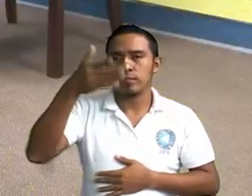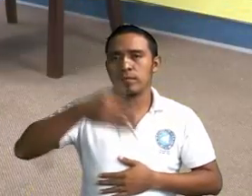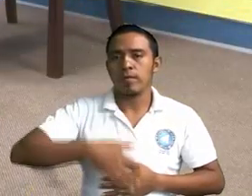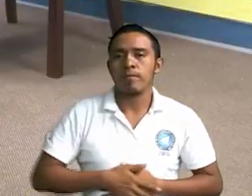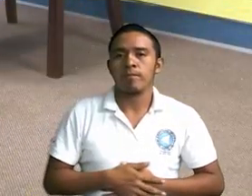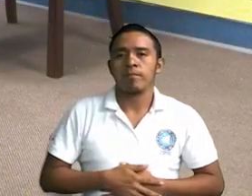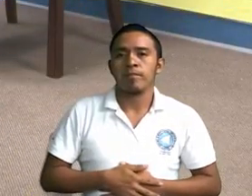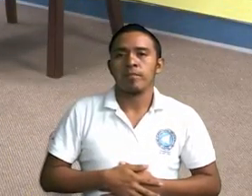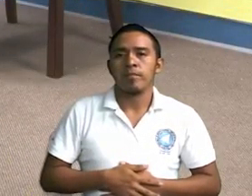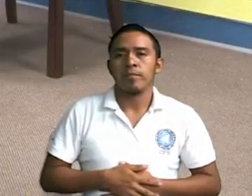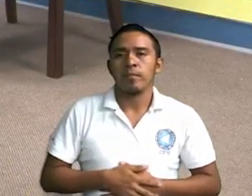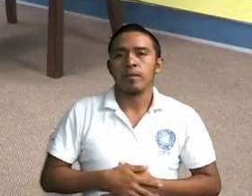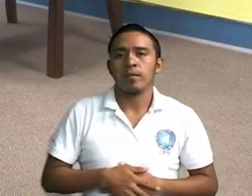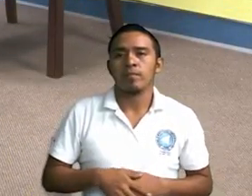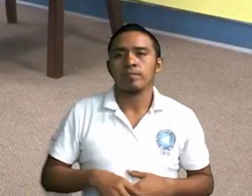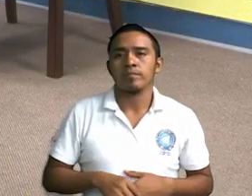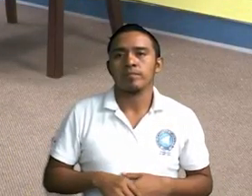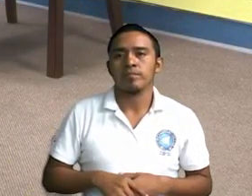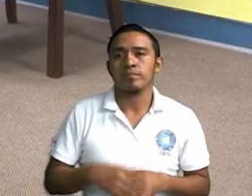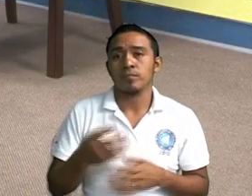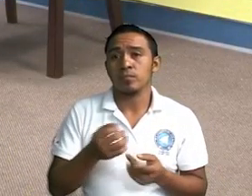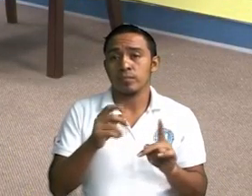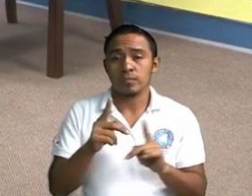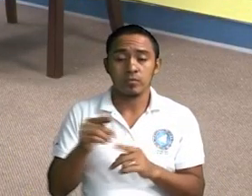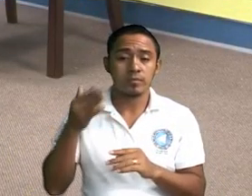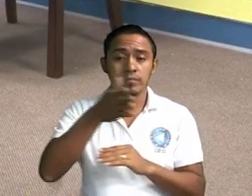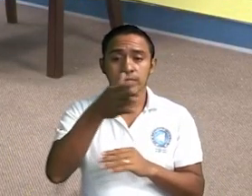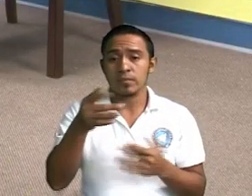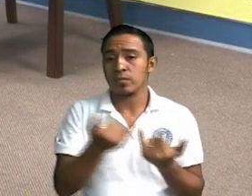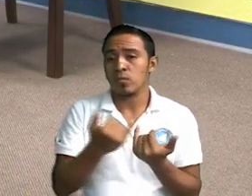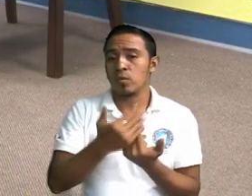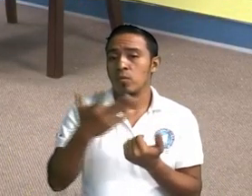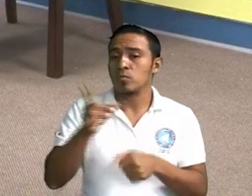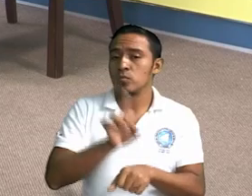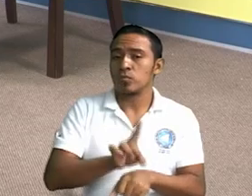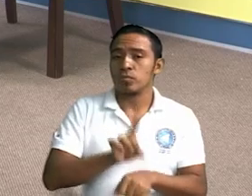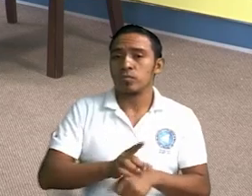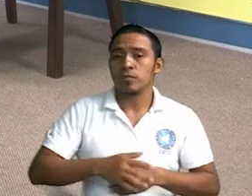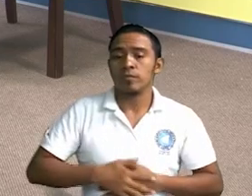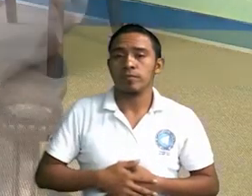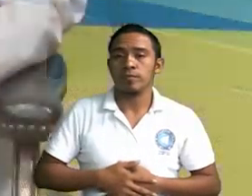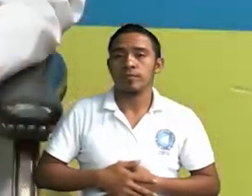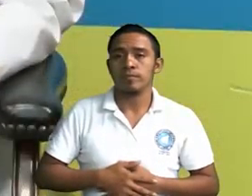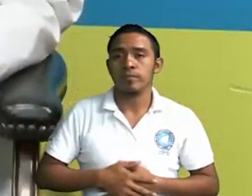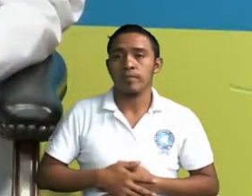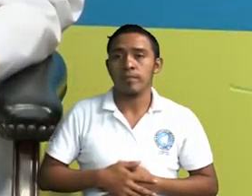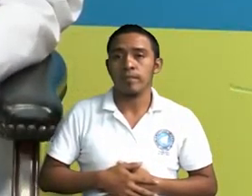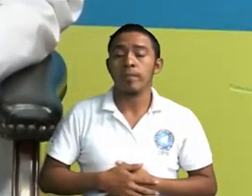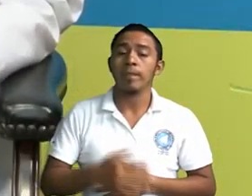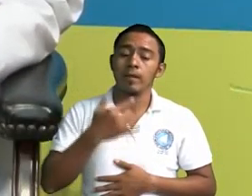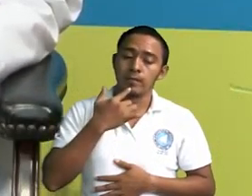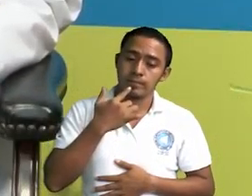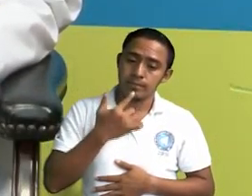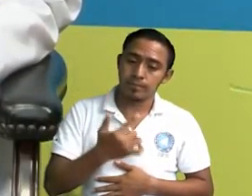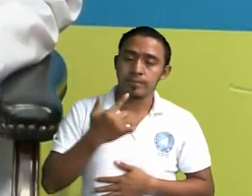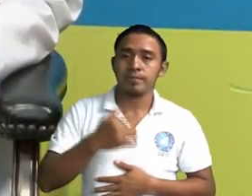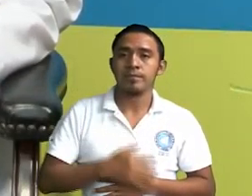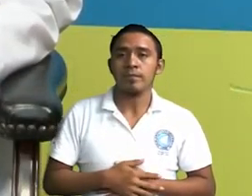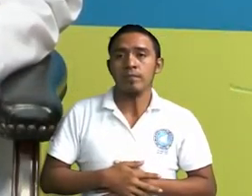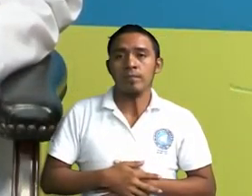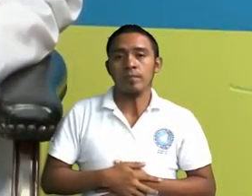su compañero que estar daño esta enfermedad es bueno en la frecuencia está recomendada verdad que un